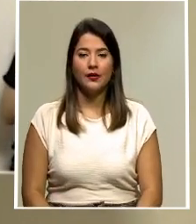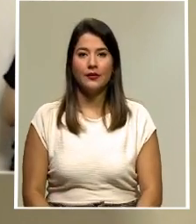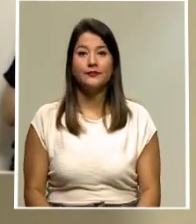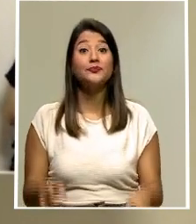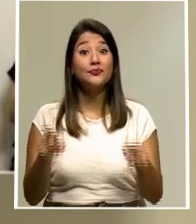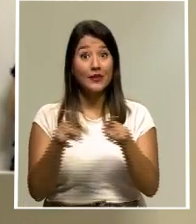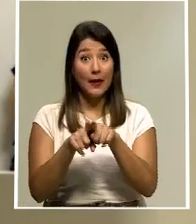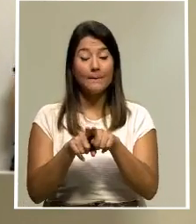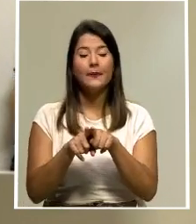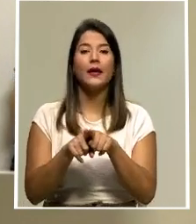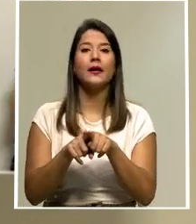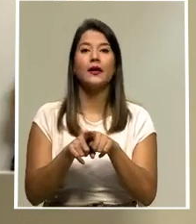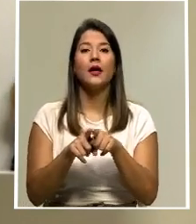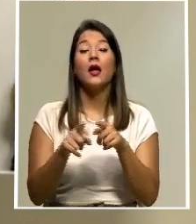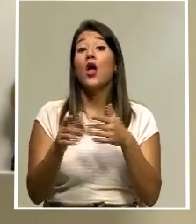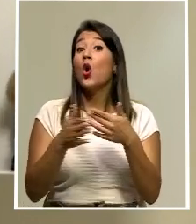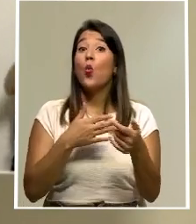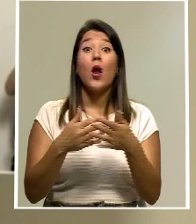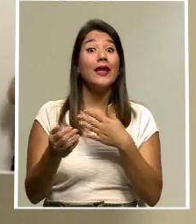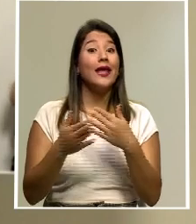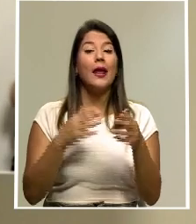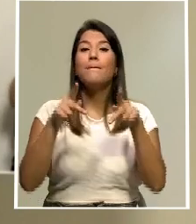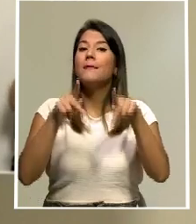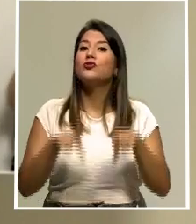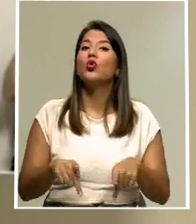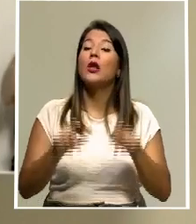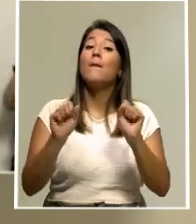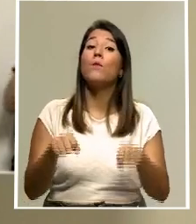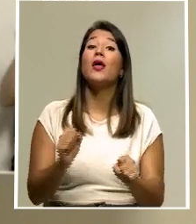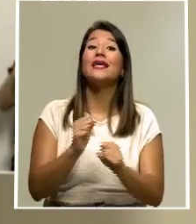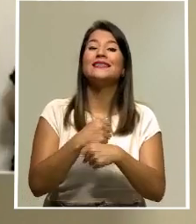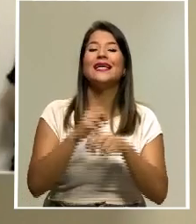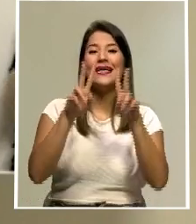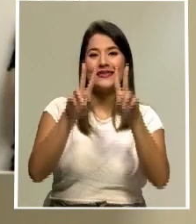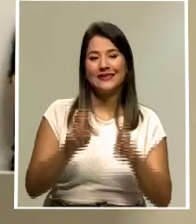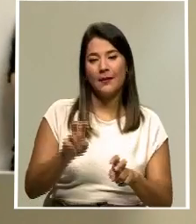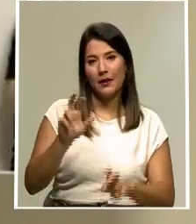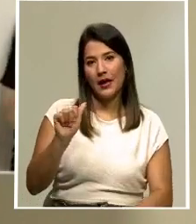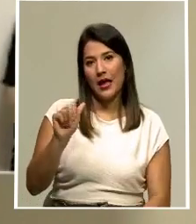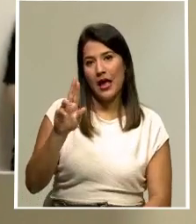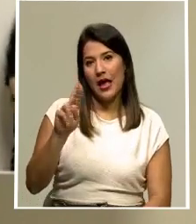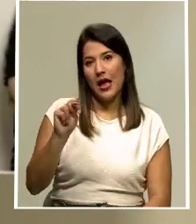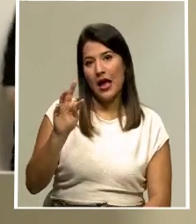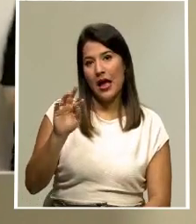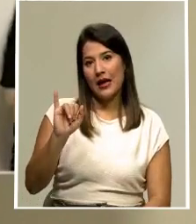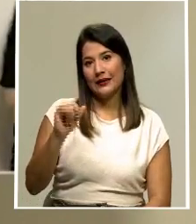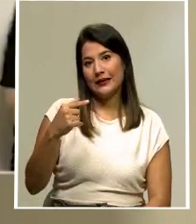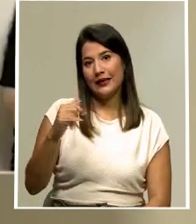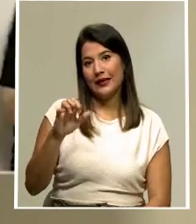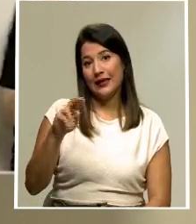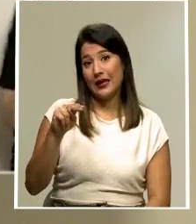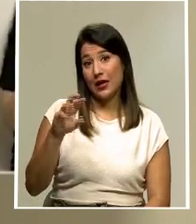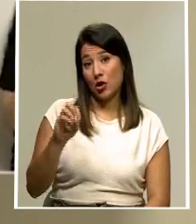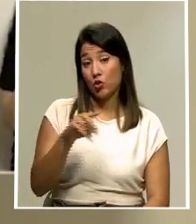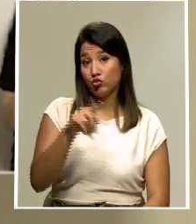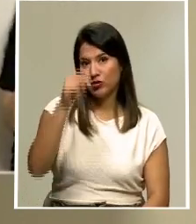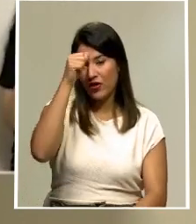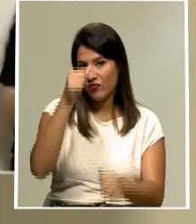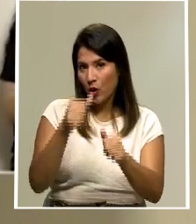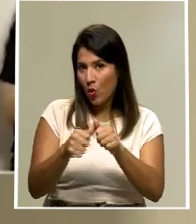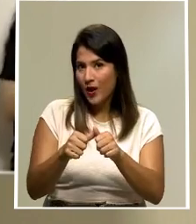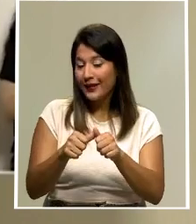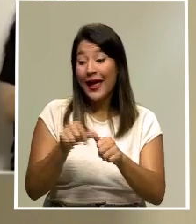Además, también se avala que cualquier persona puede realizarse la prueba de antígeno. Recordemos que la prueba de antígeno no es en